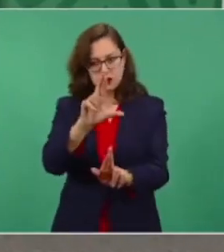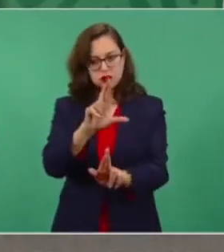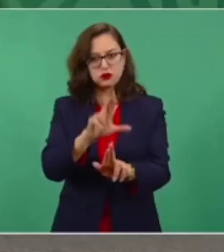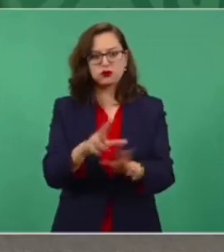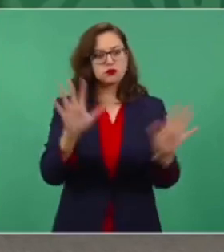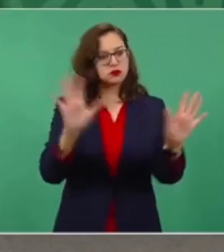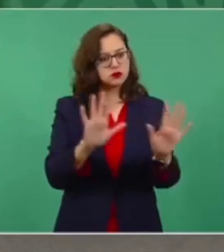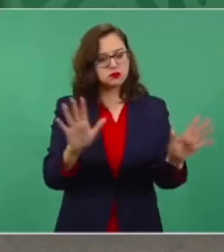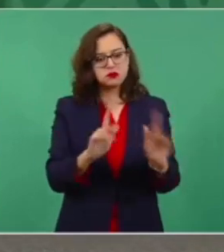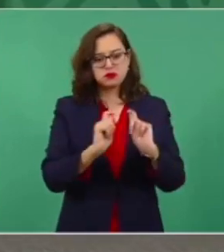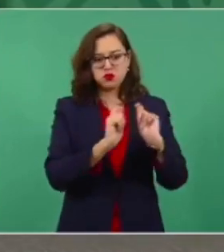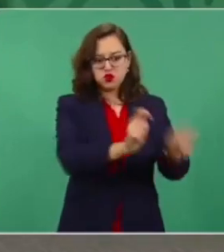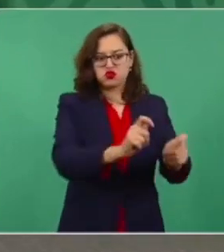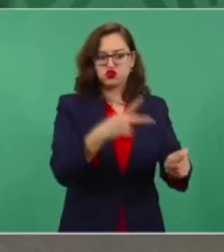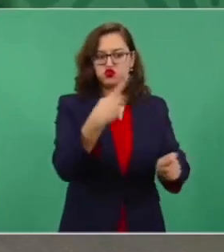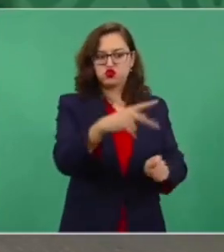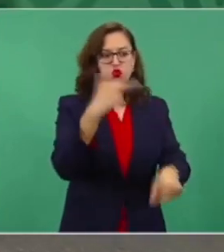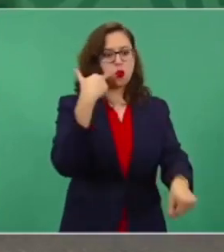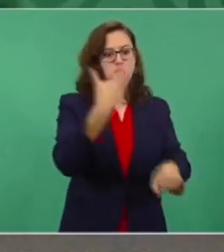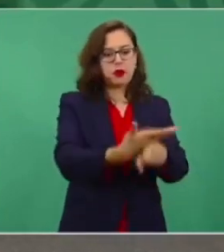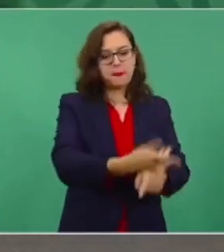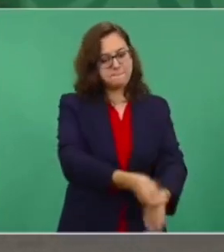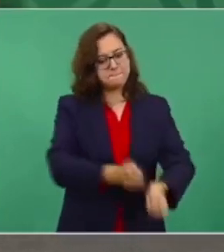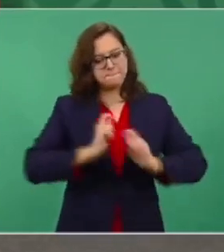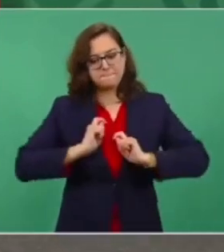a nuestras competencias.